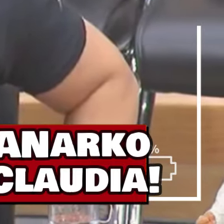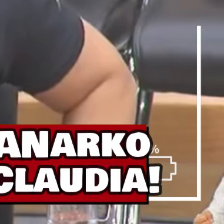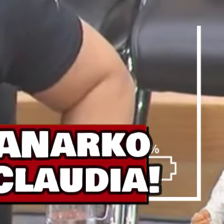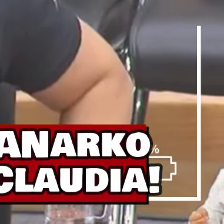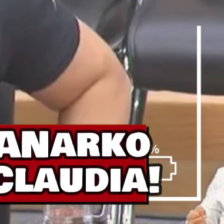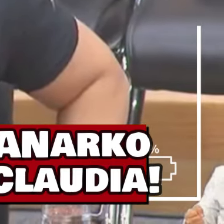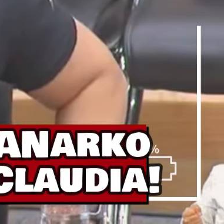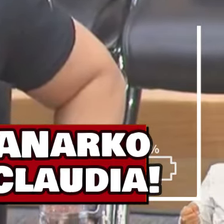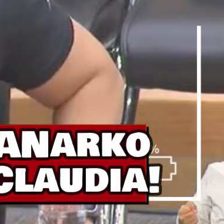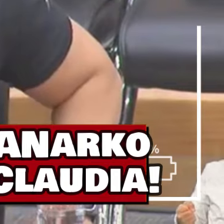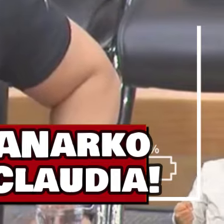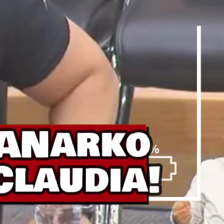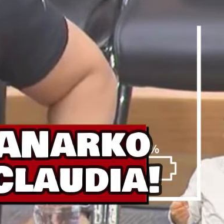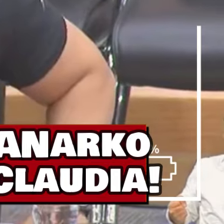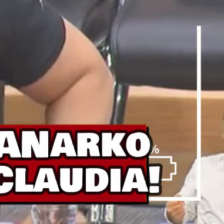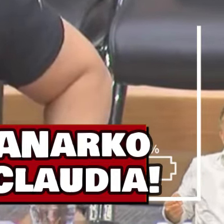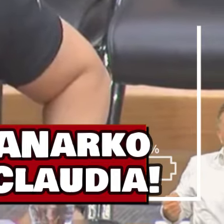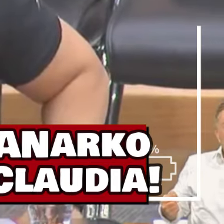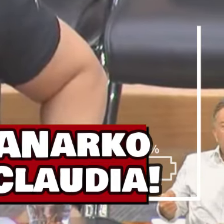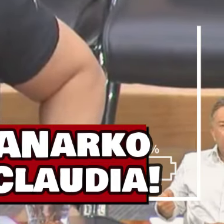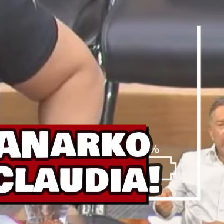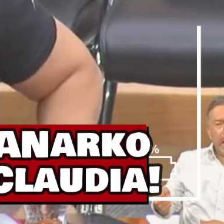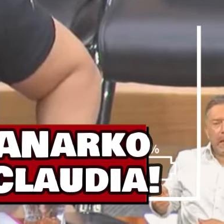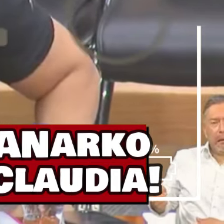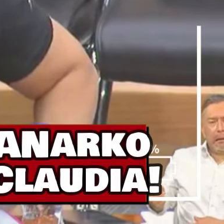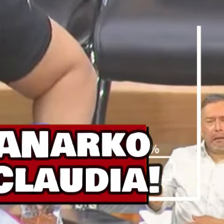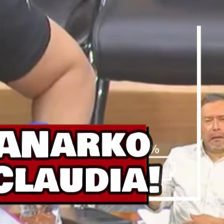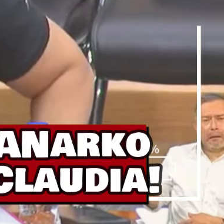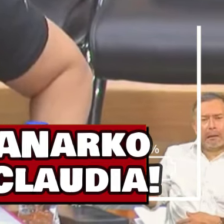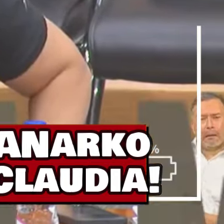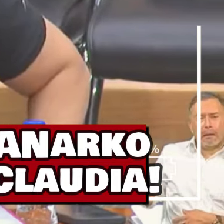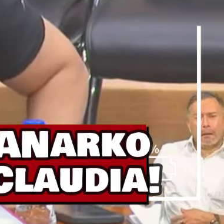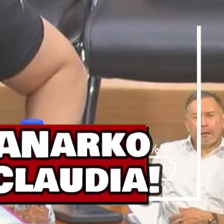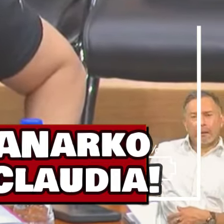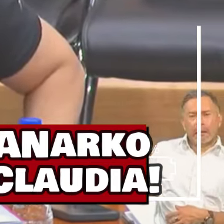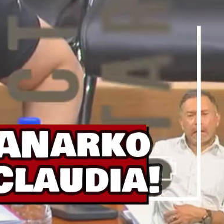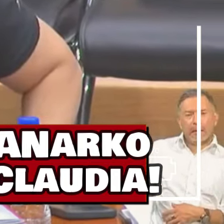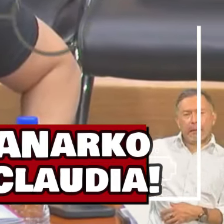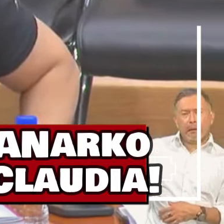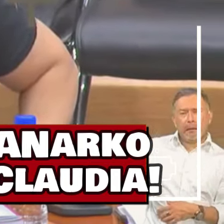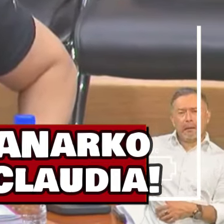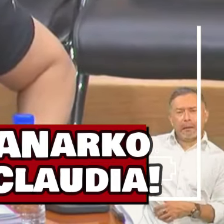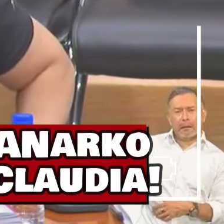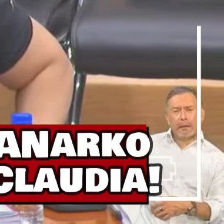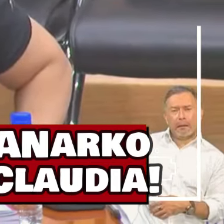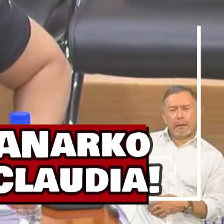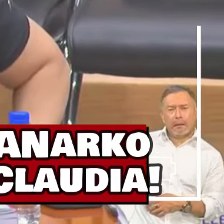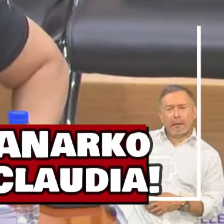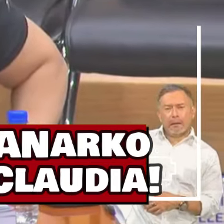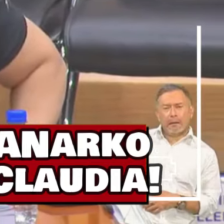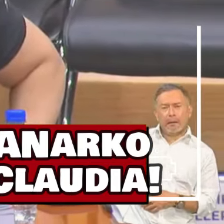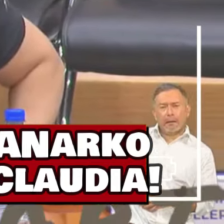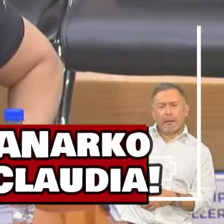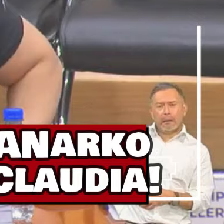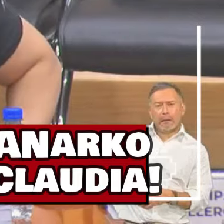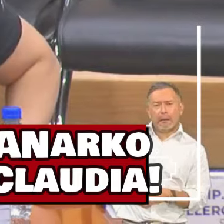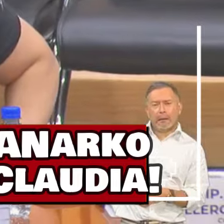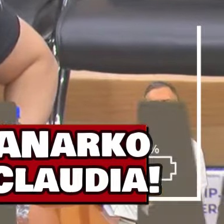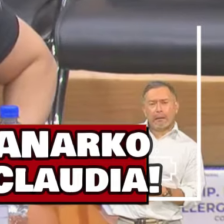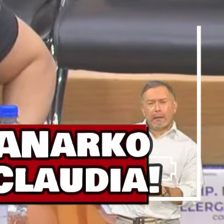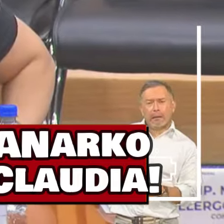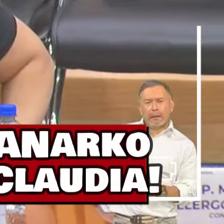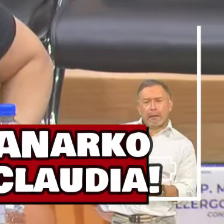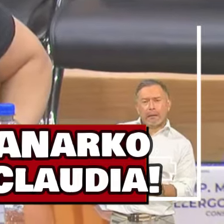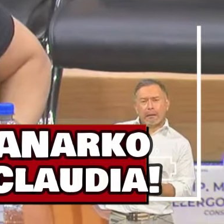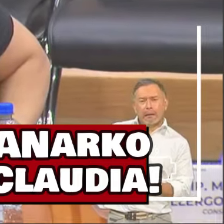en la elección presidencial de la representante de la 4T, destacando demagogo la importancia de abordar el tema de las encuestas con seriedad y